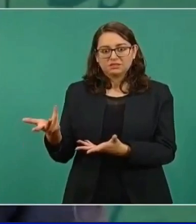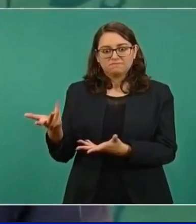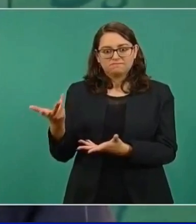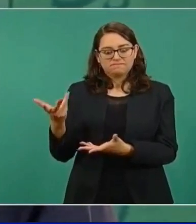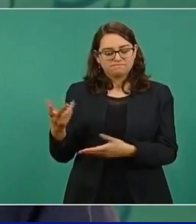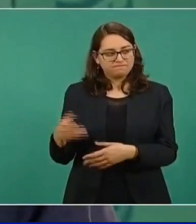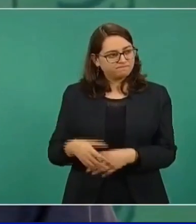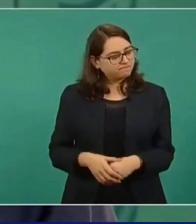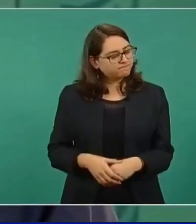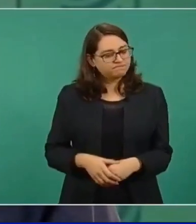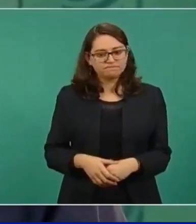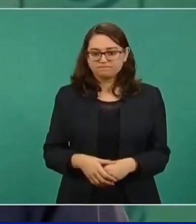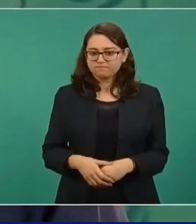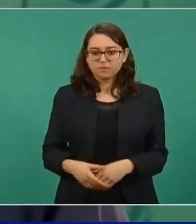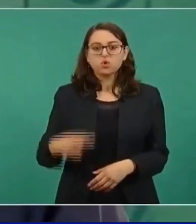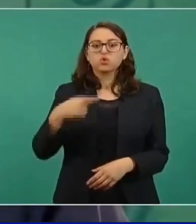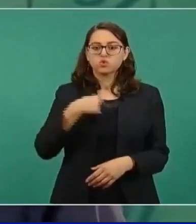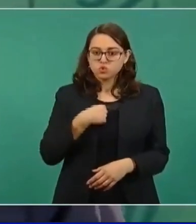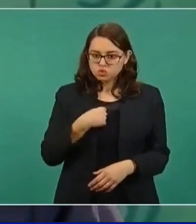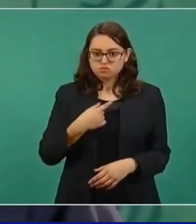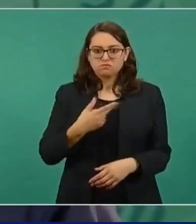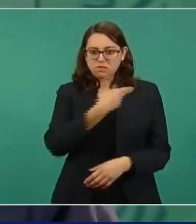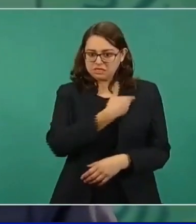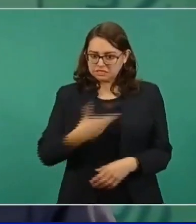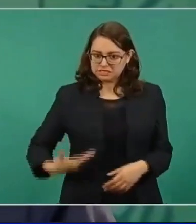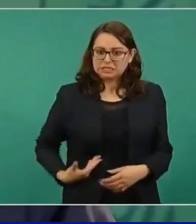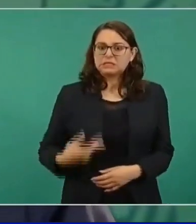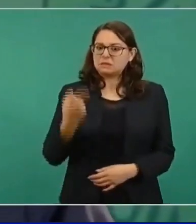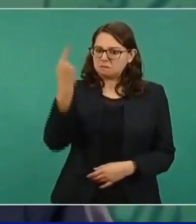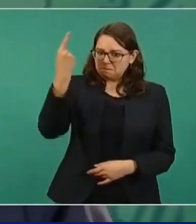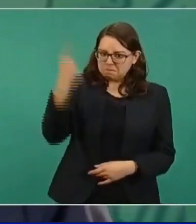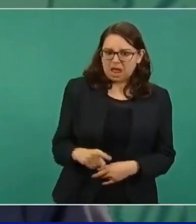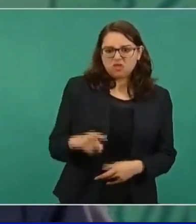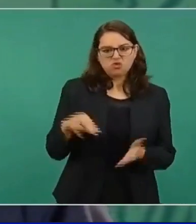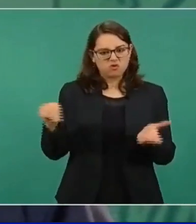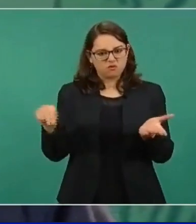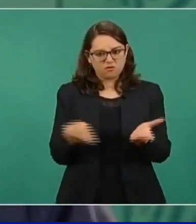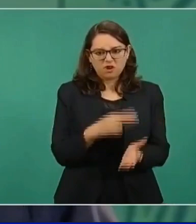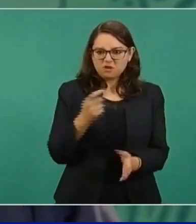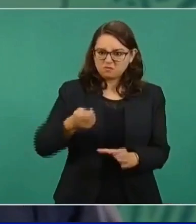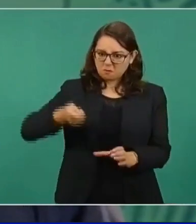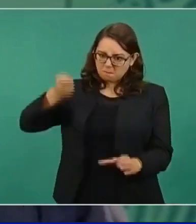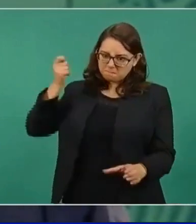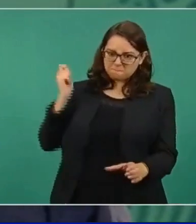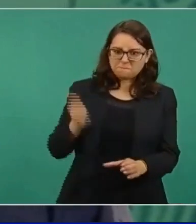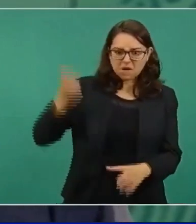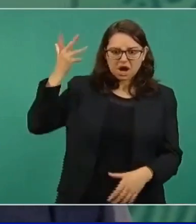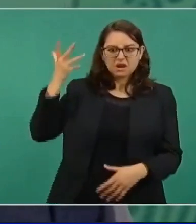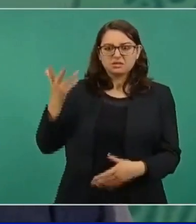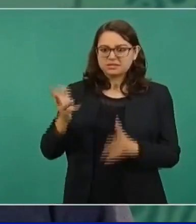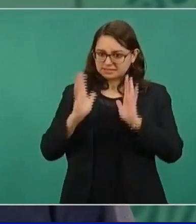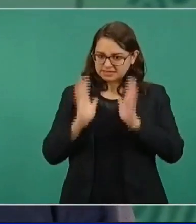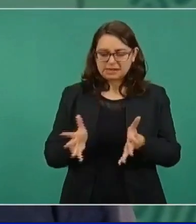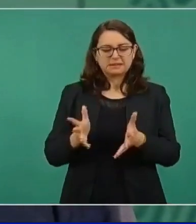de nuevo, a ver, un decreto presidencial que empieza